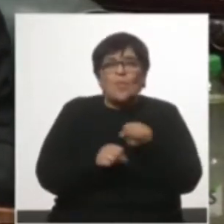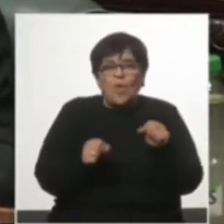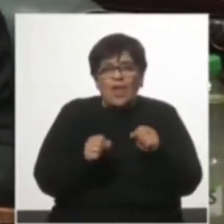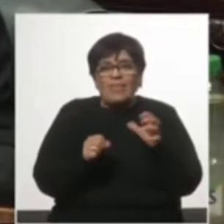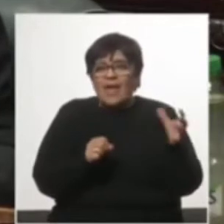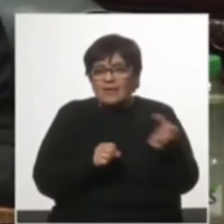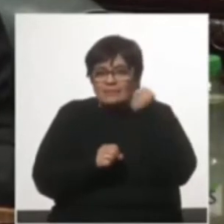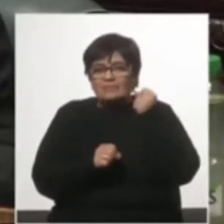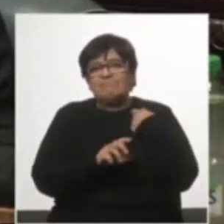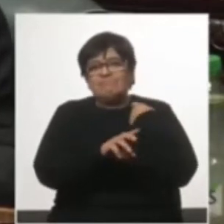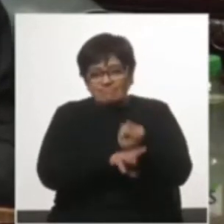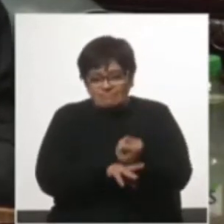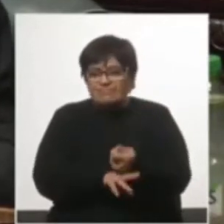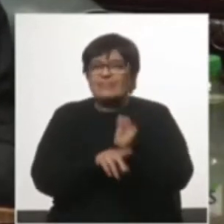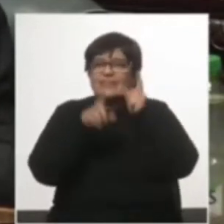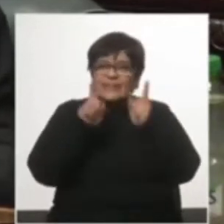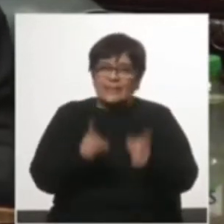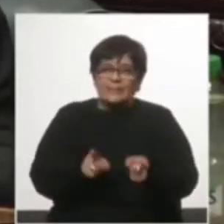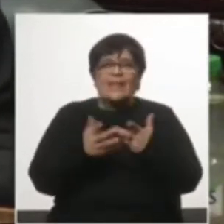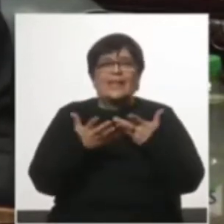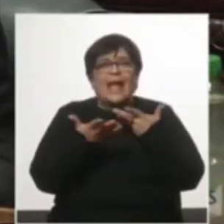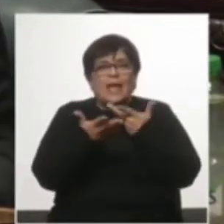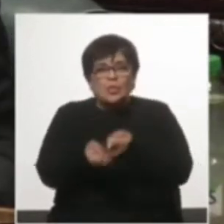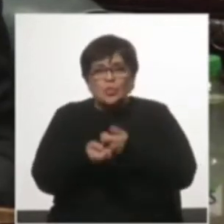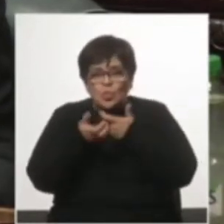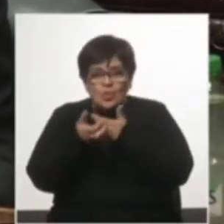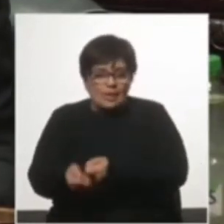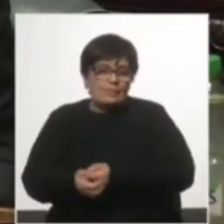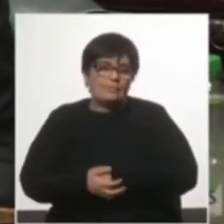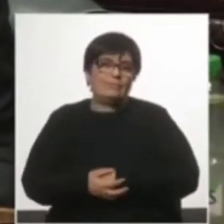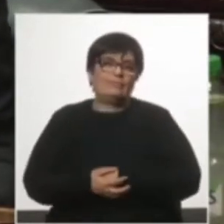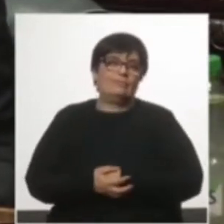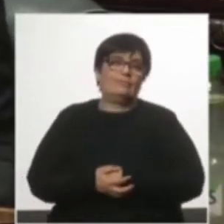materia de inversión, en materia de ayudas,